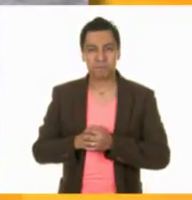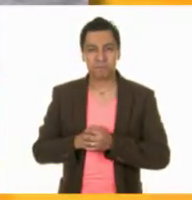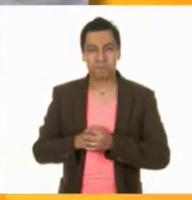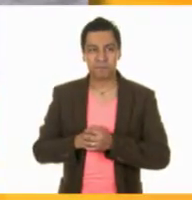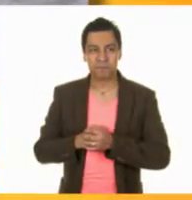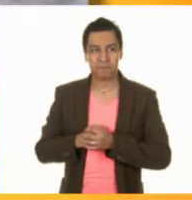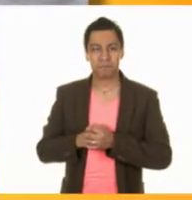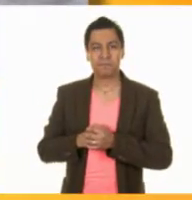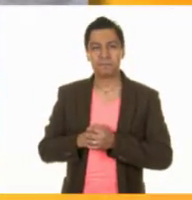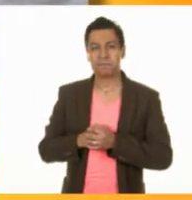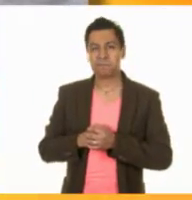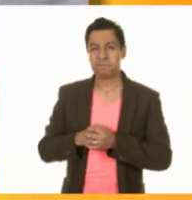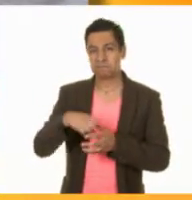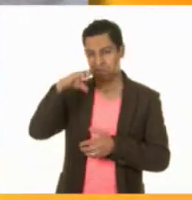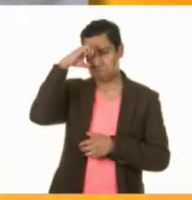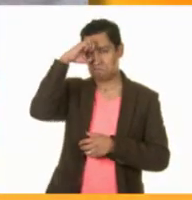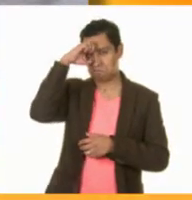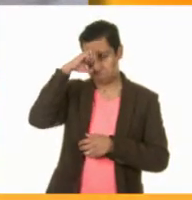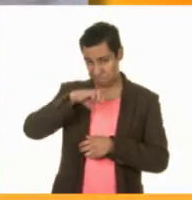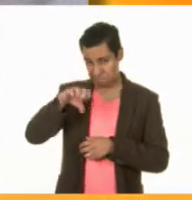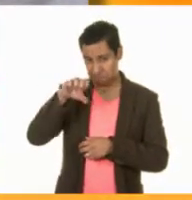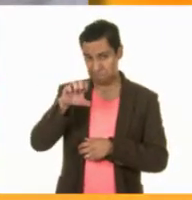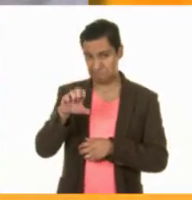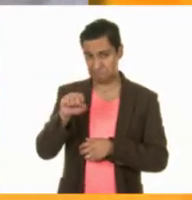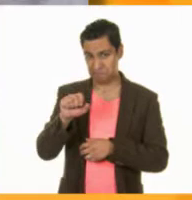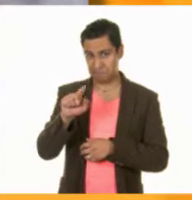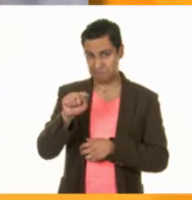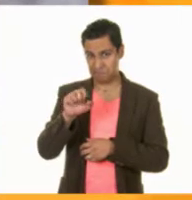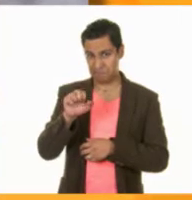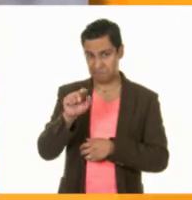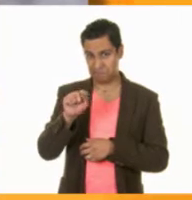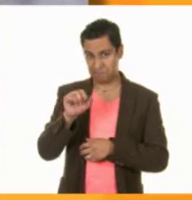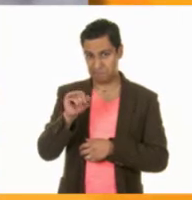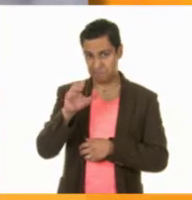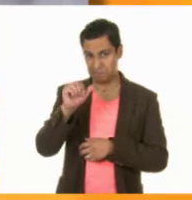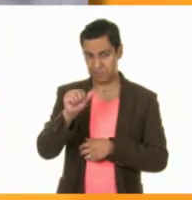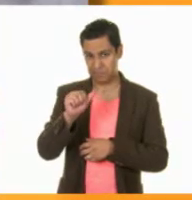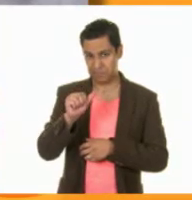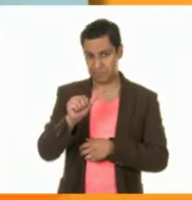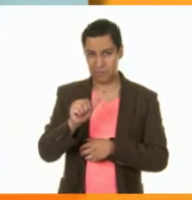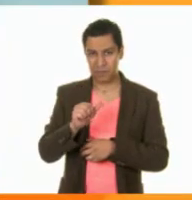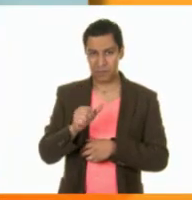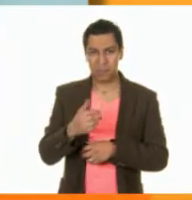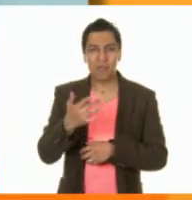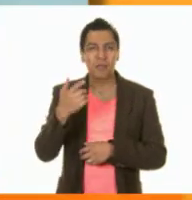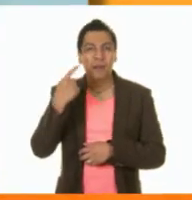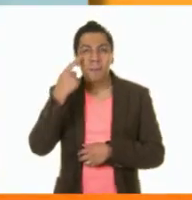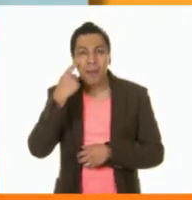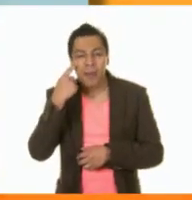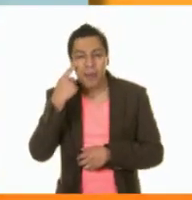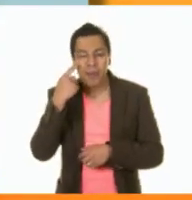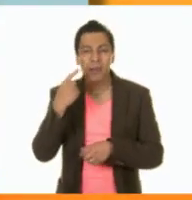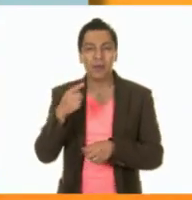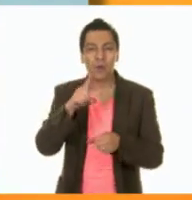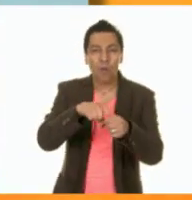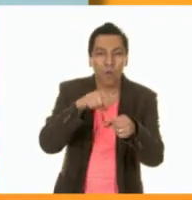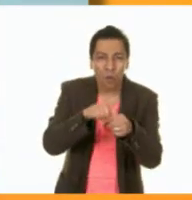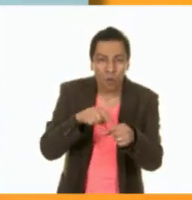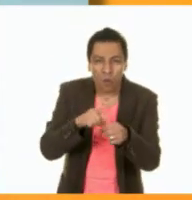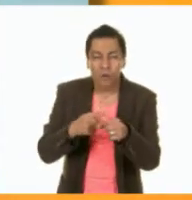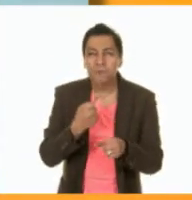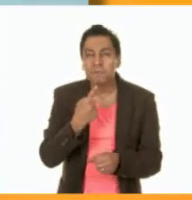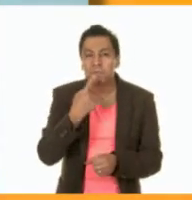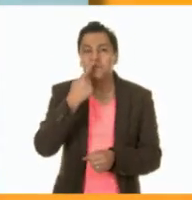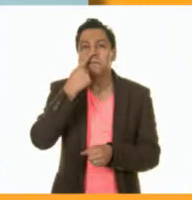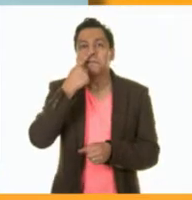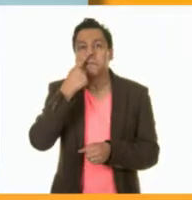La experiencia estética tiene que ver con percibir las formas, los colores, los